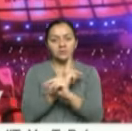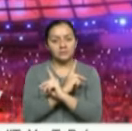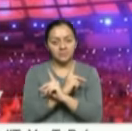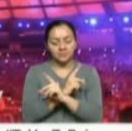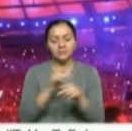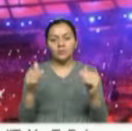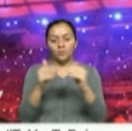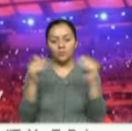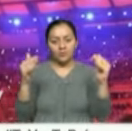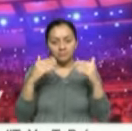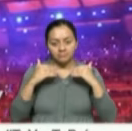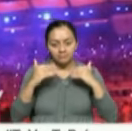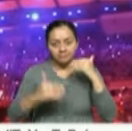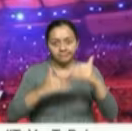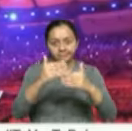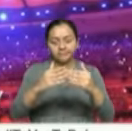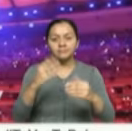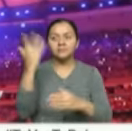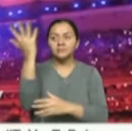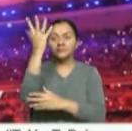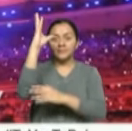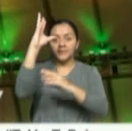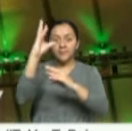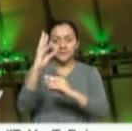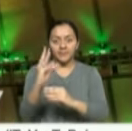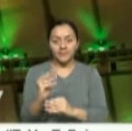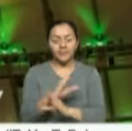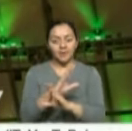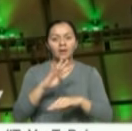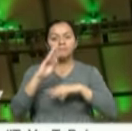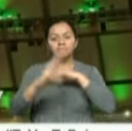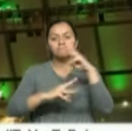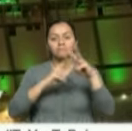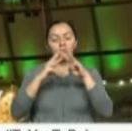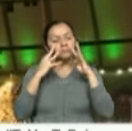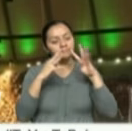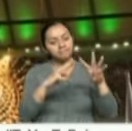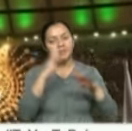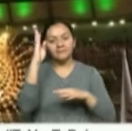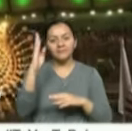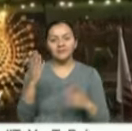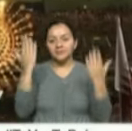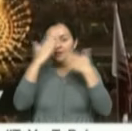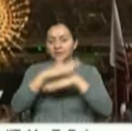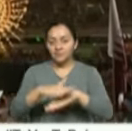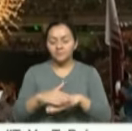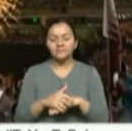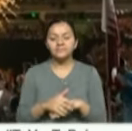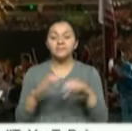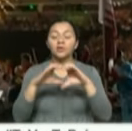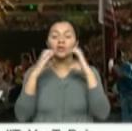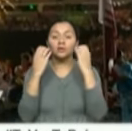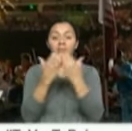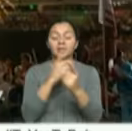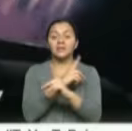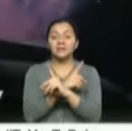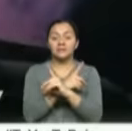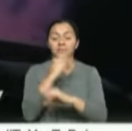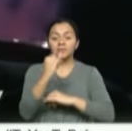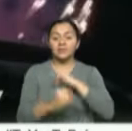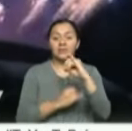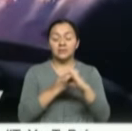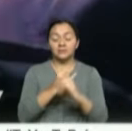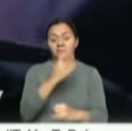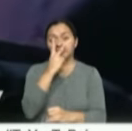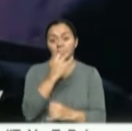se extinguió también el ciclo de grandes eventos que hicieron que el mundo mirara a Brasil. El Comité Paralímpico Internacional